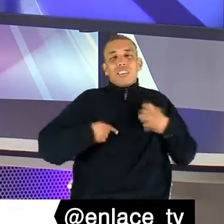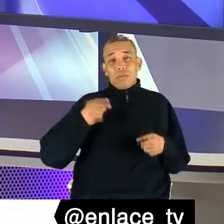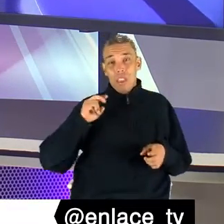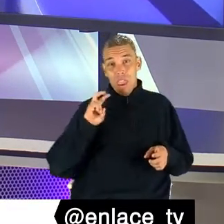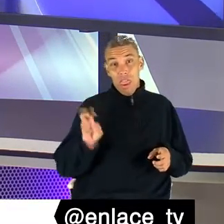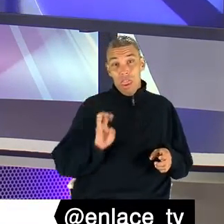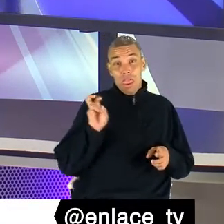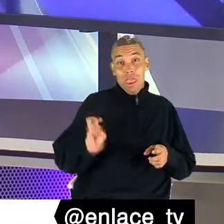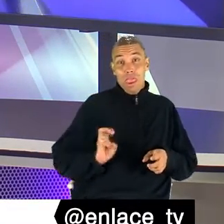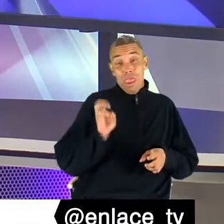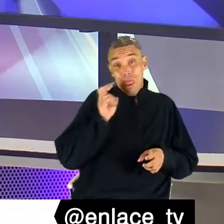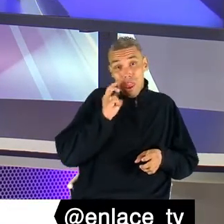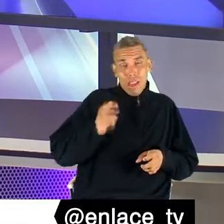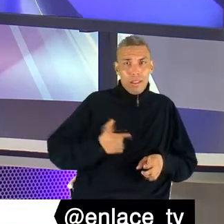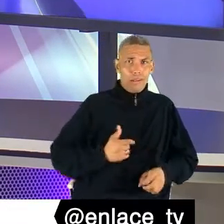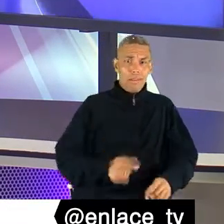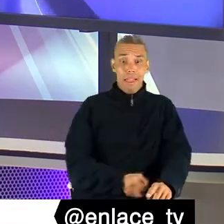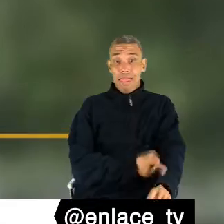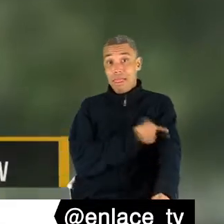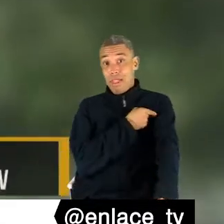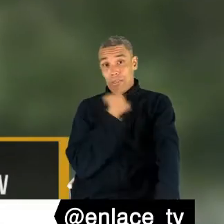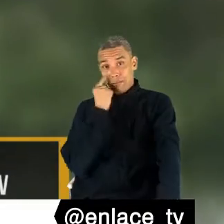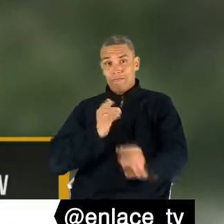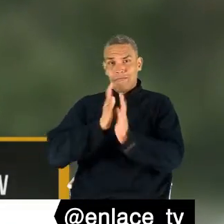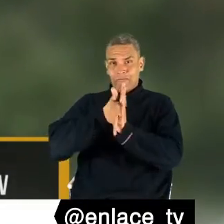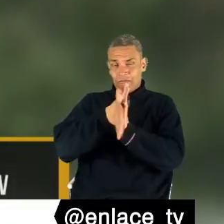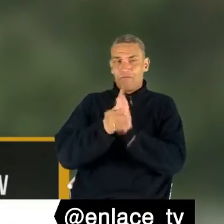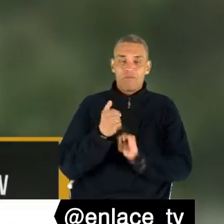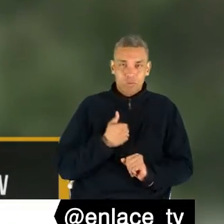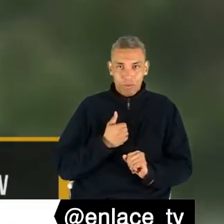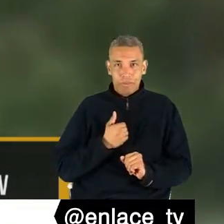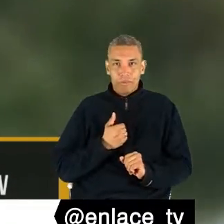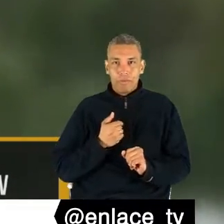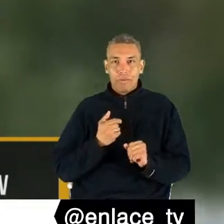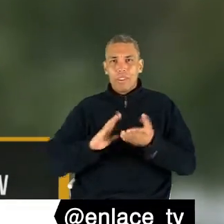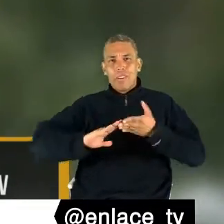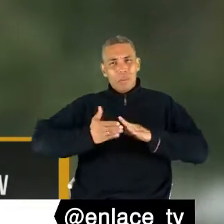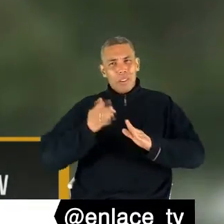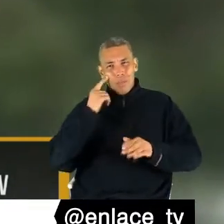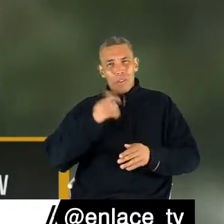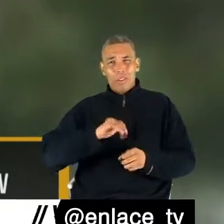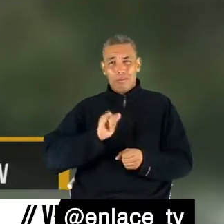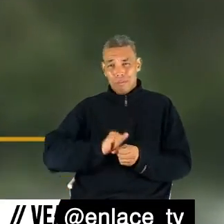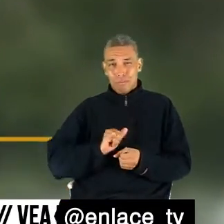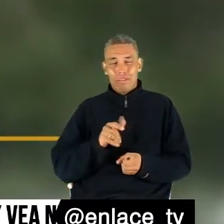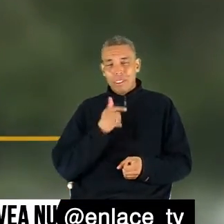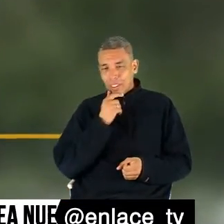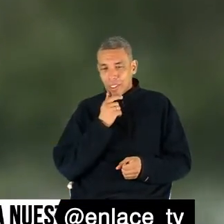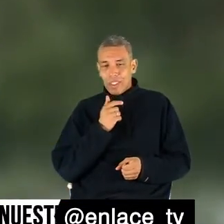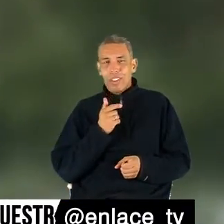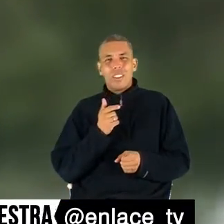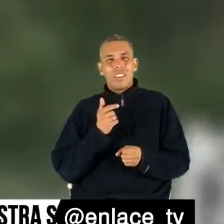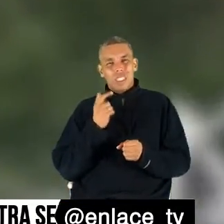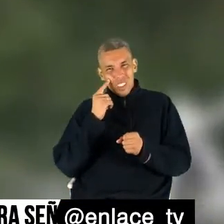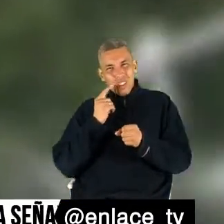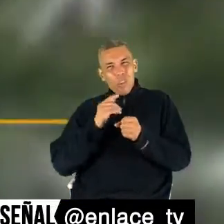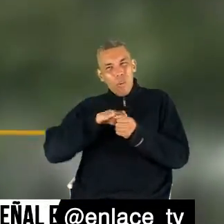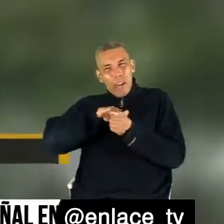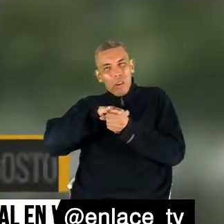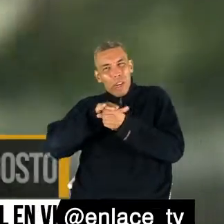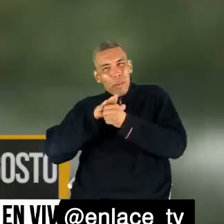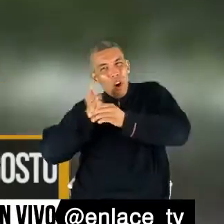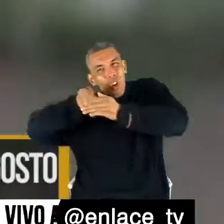su hábitat natural. La tarde del domingo, la comunidad del barrio 25 de agosto, ubicado al interior de la refinería de Barranca Bermeja, se